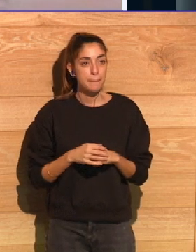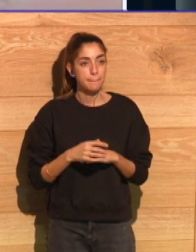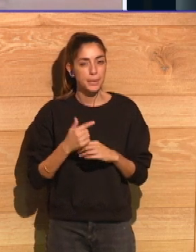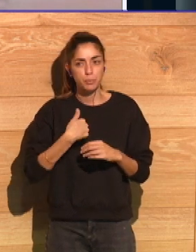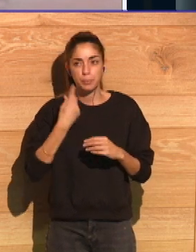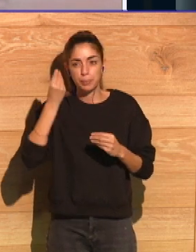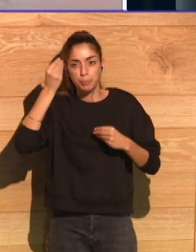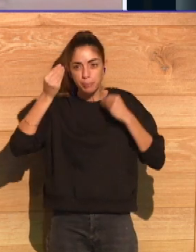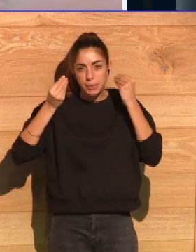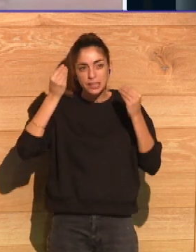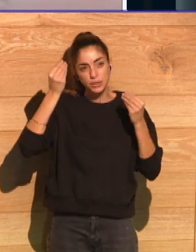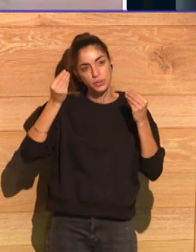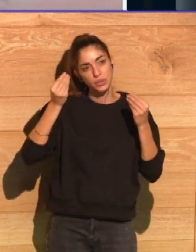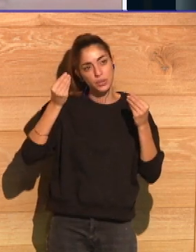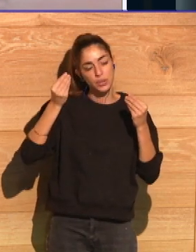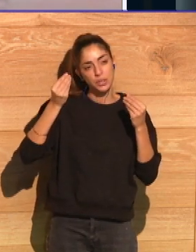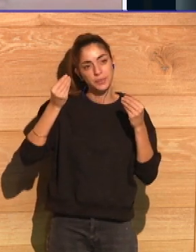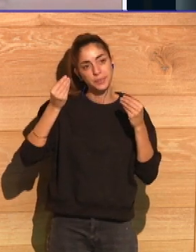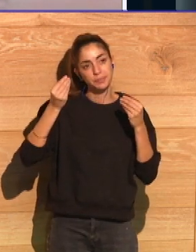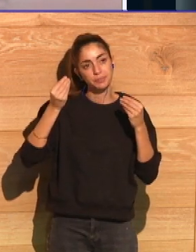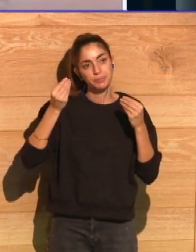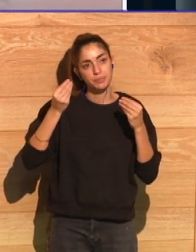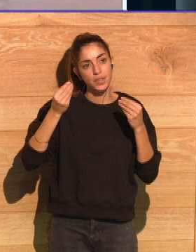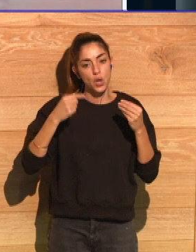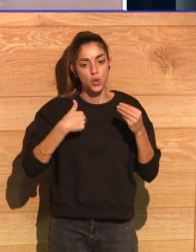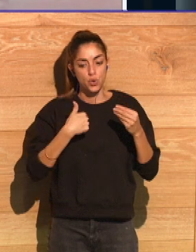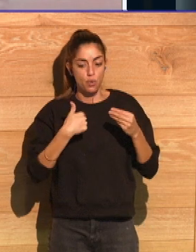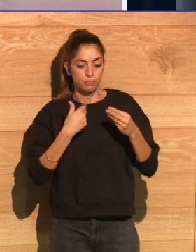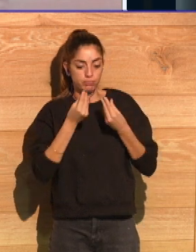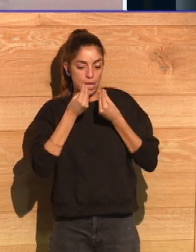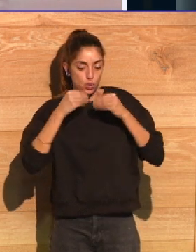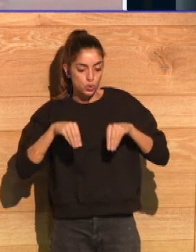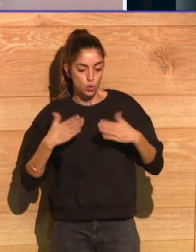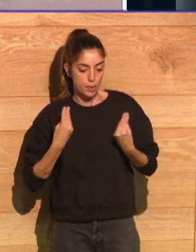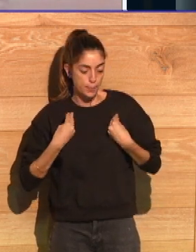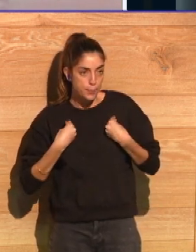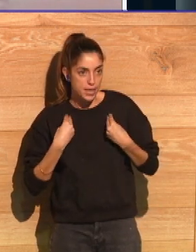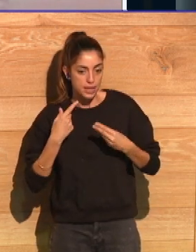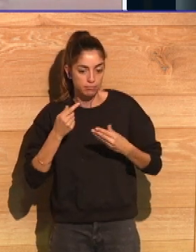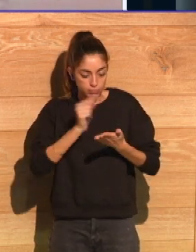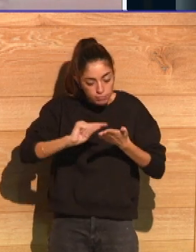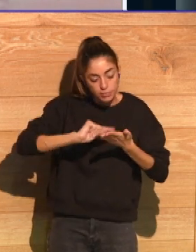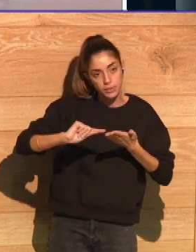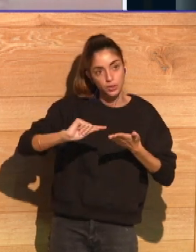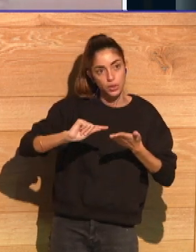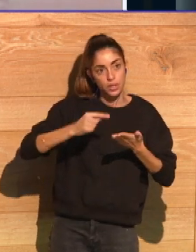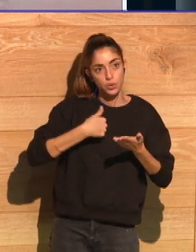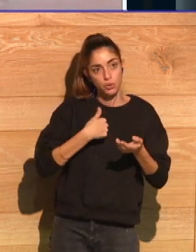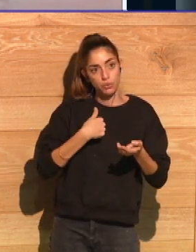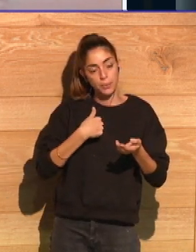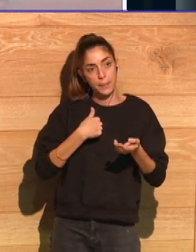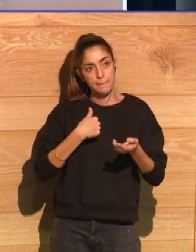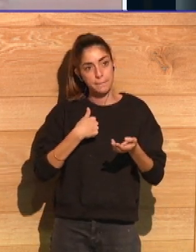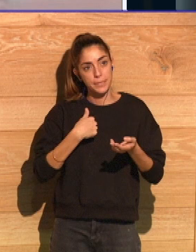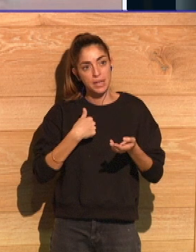Creo que, bueno, como escritora de memorias, si es que se puede traducir así,